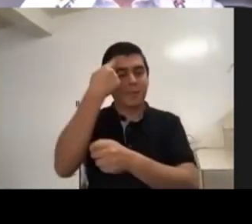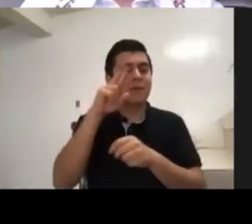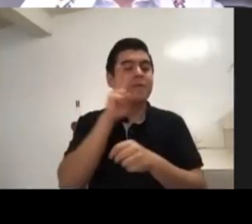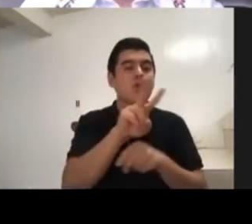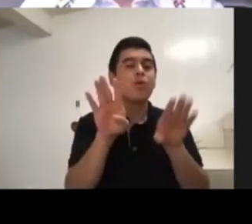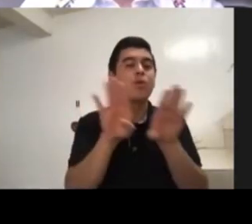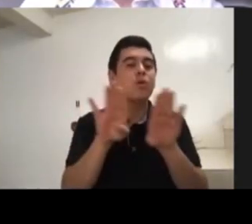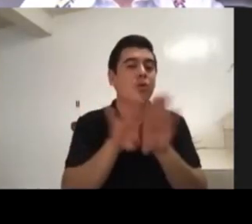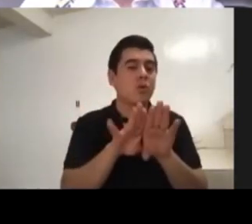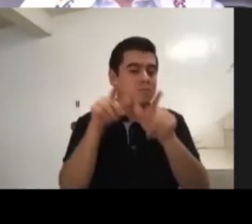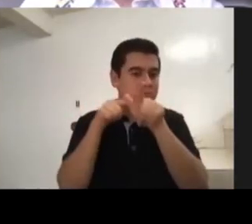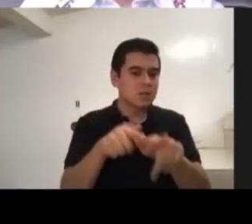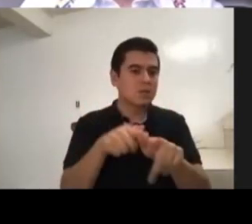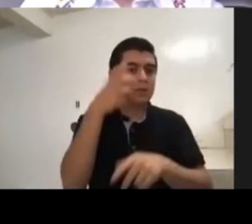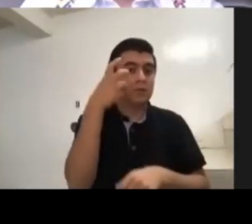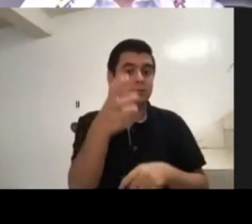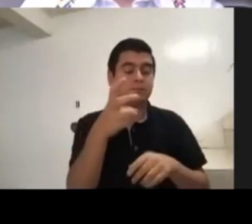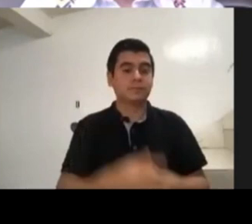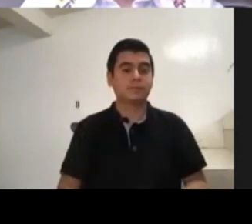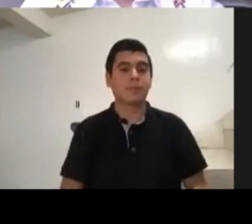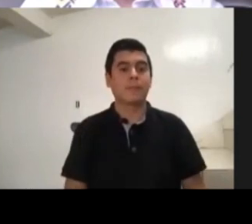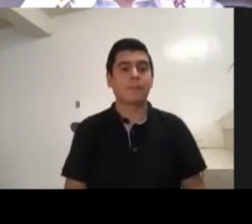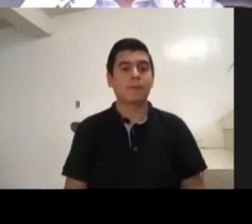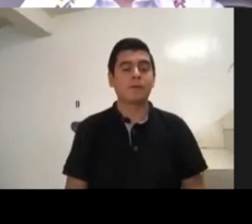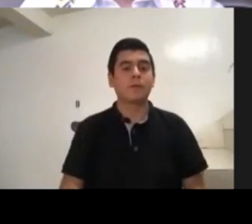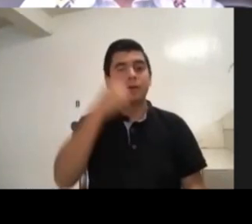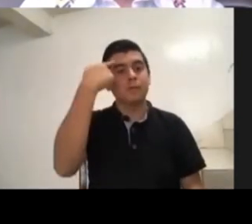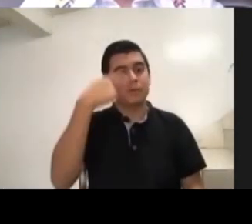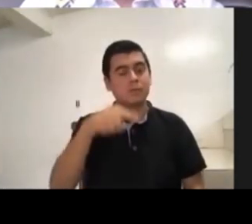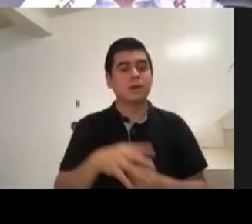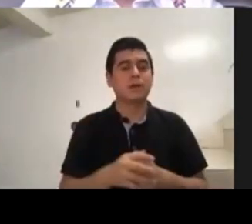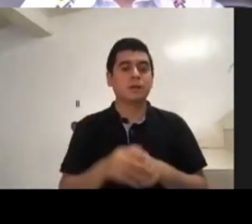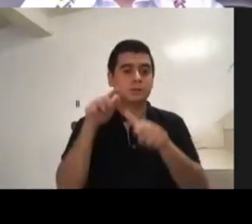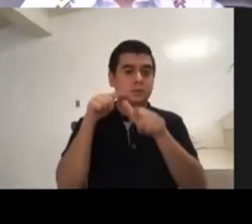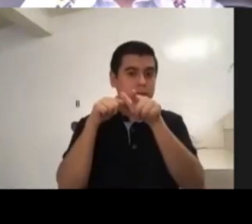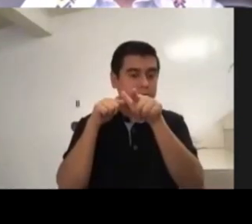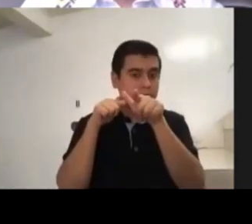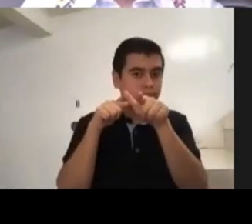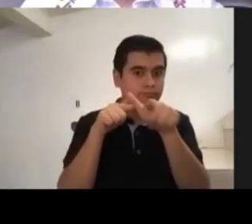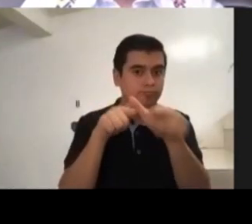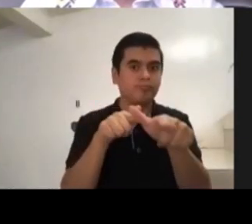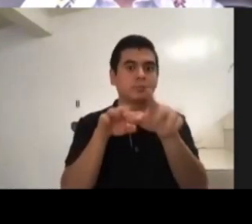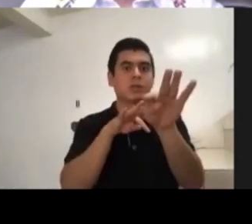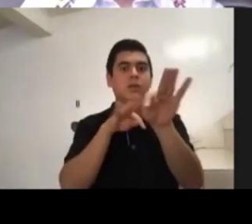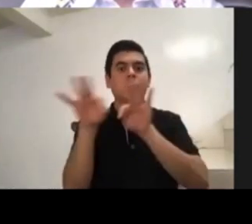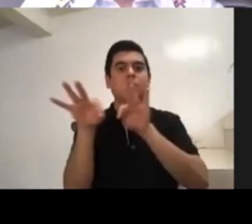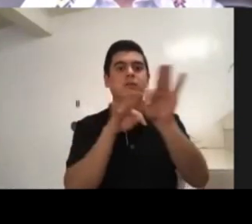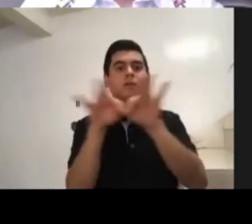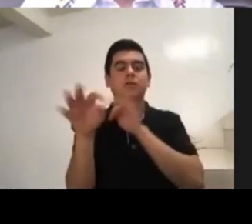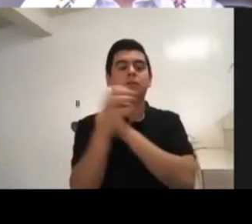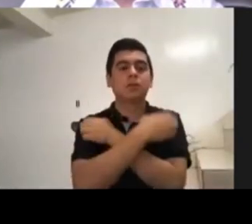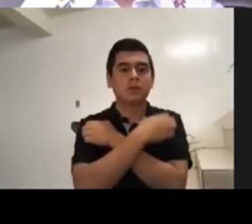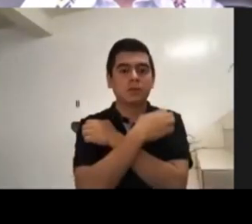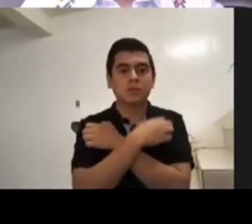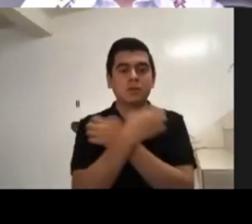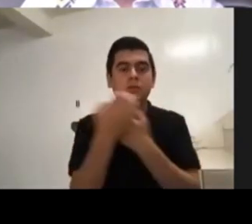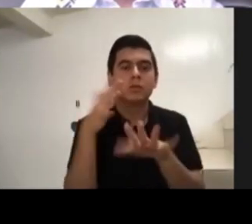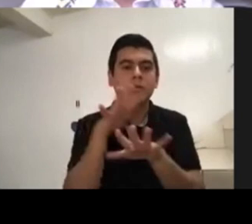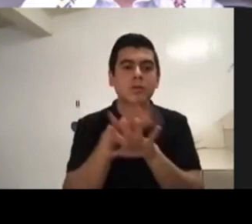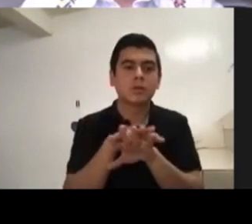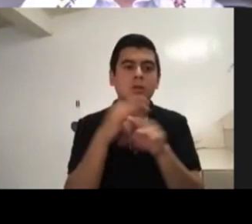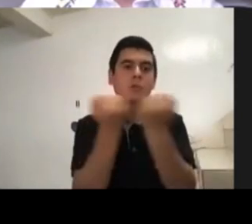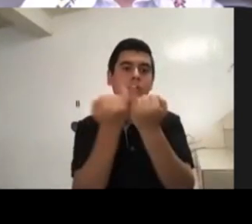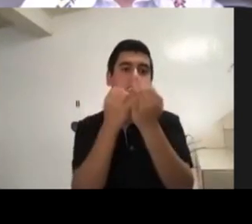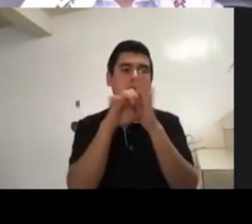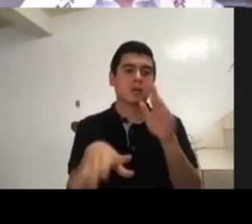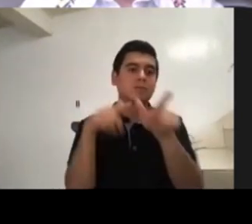las alternativas para dar continuidad a algo como la docencia